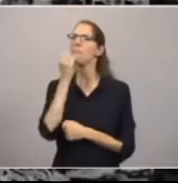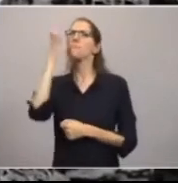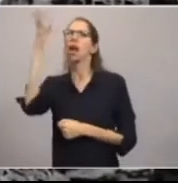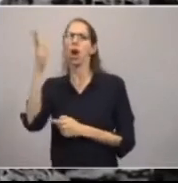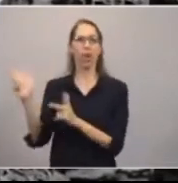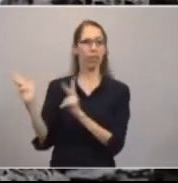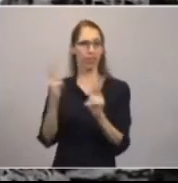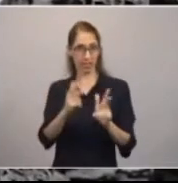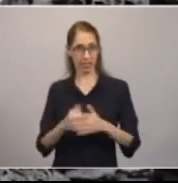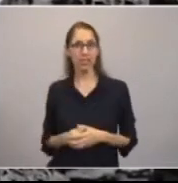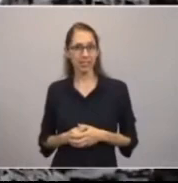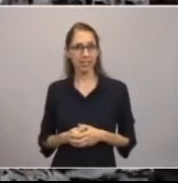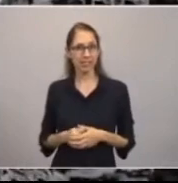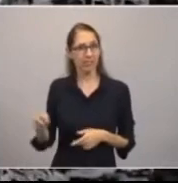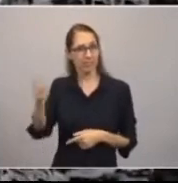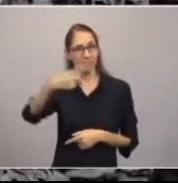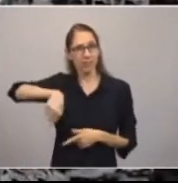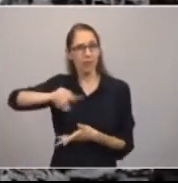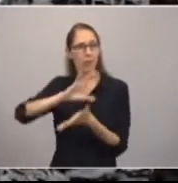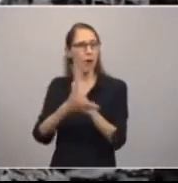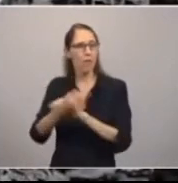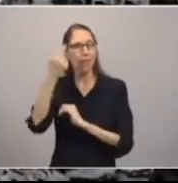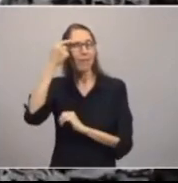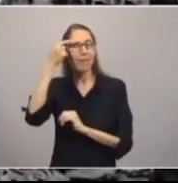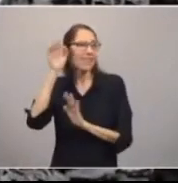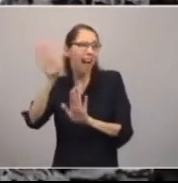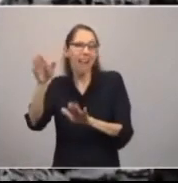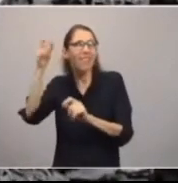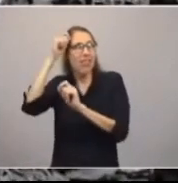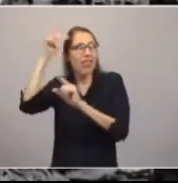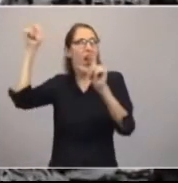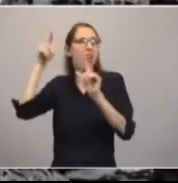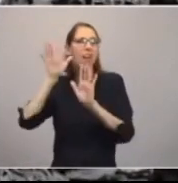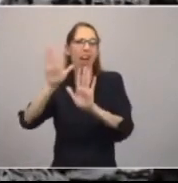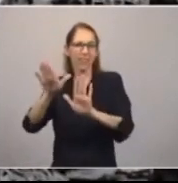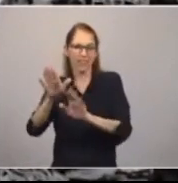chip ideológico que tienen, ideológico, espantoso.